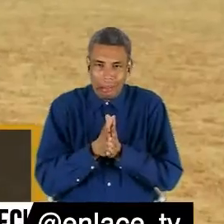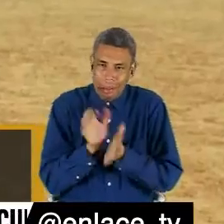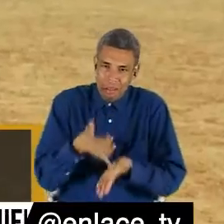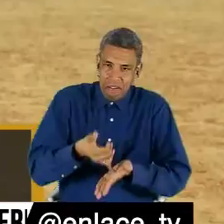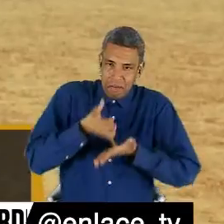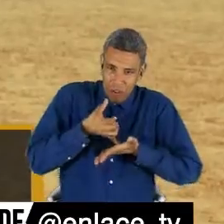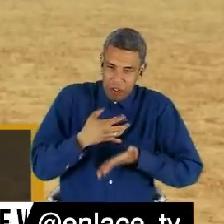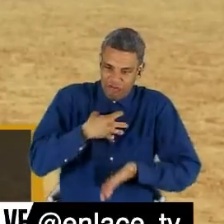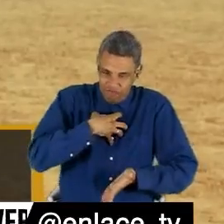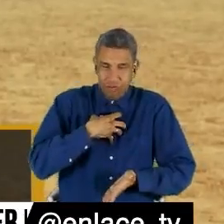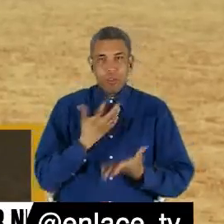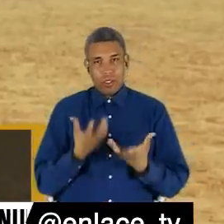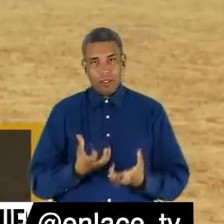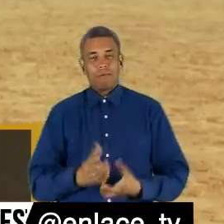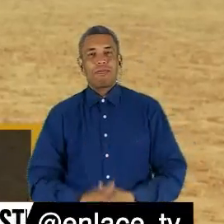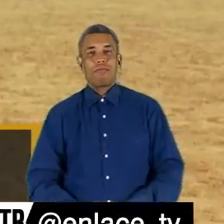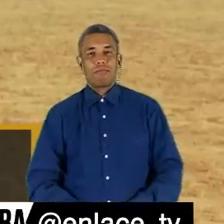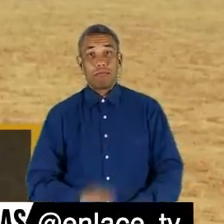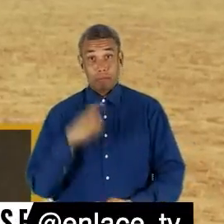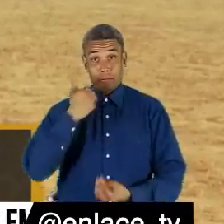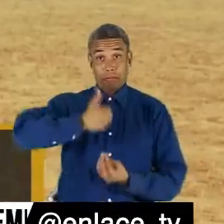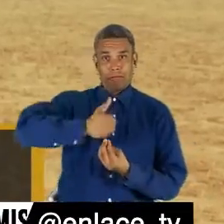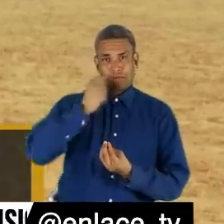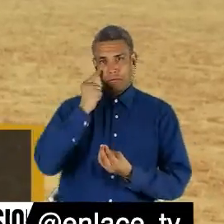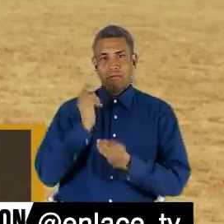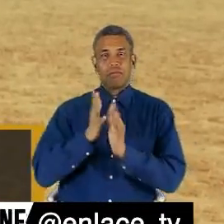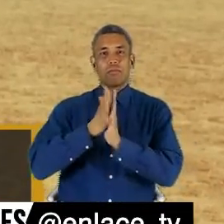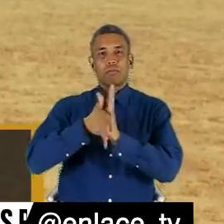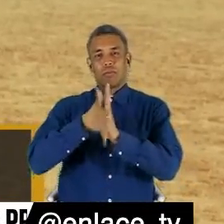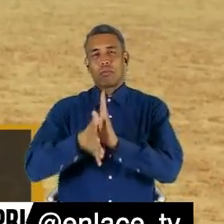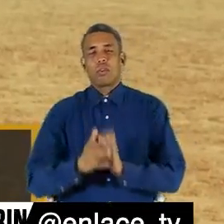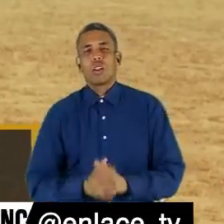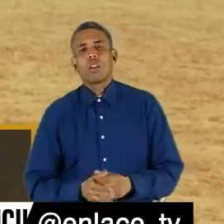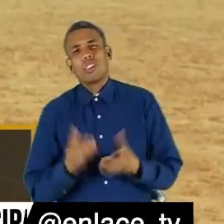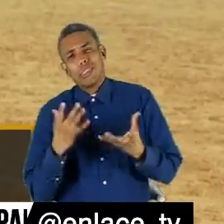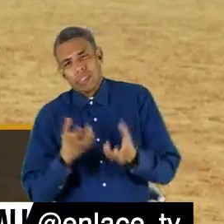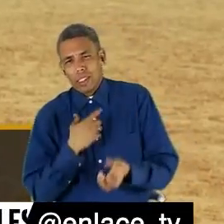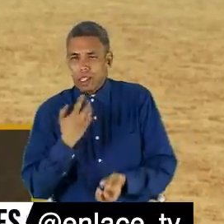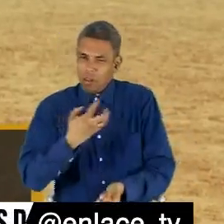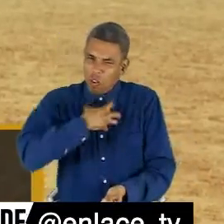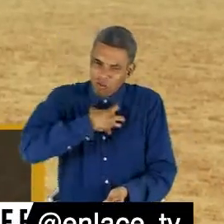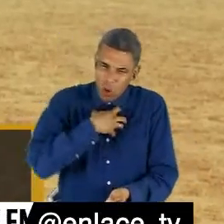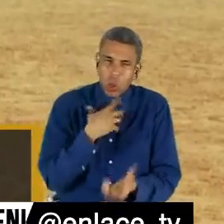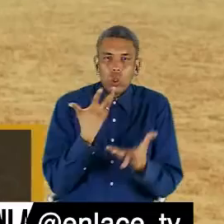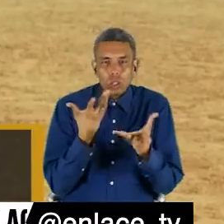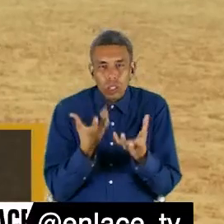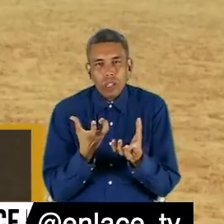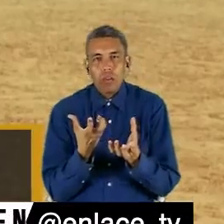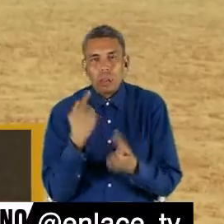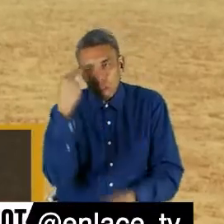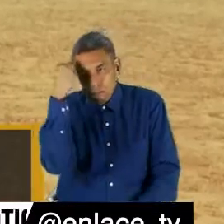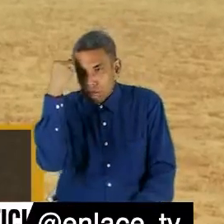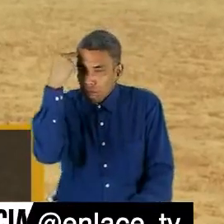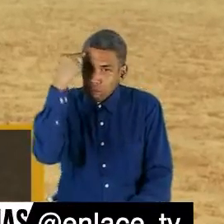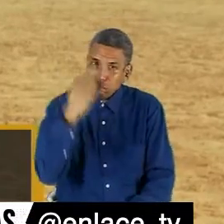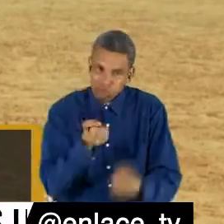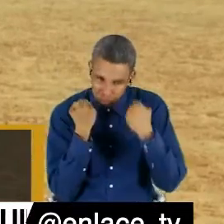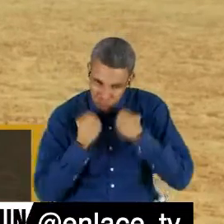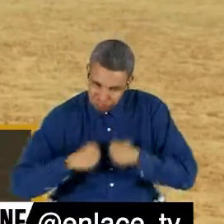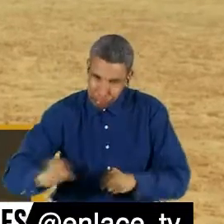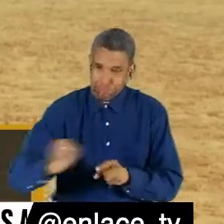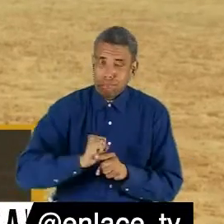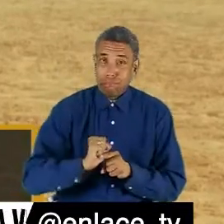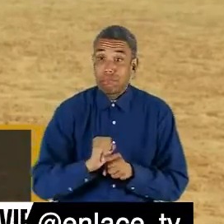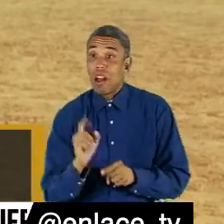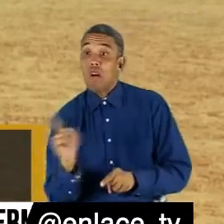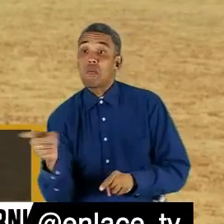podemos, estamos trabajando todo, estamos dándole lo máximo, lo fuerte para decir que nos llevamos este campeonato, que es la idea, que es lo más importante, y es que los muchachos se